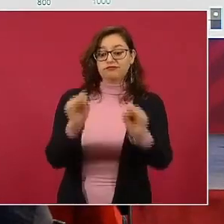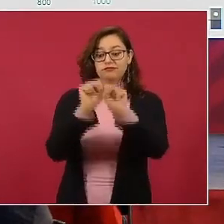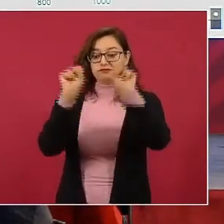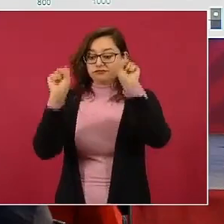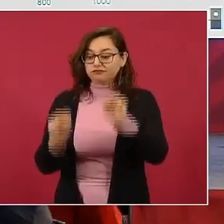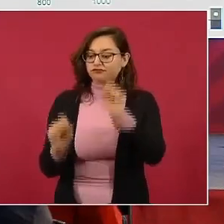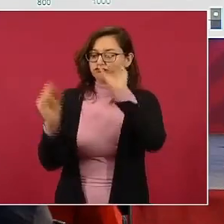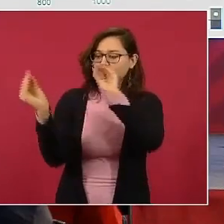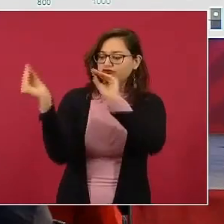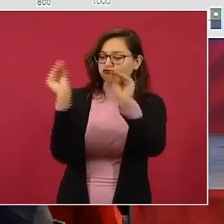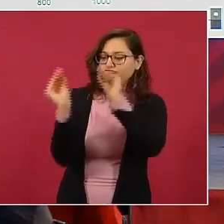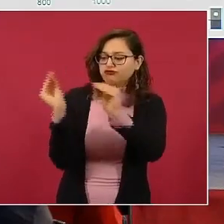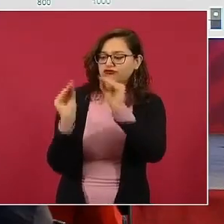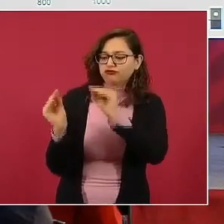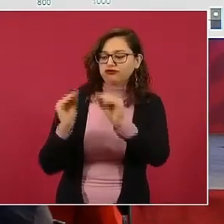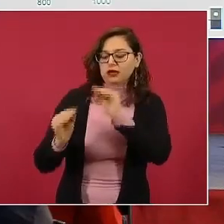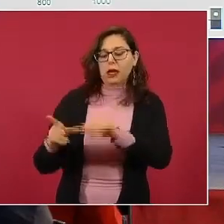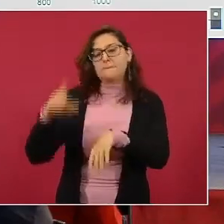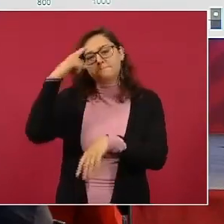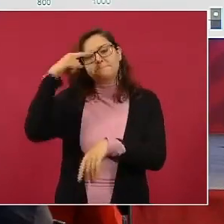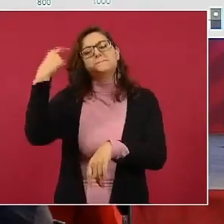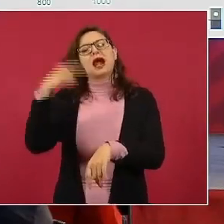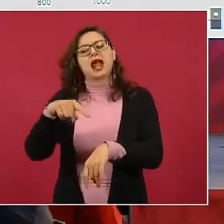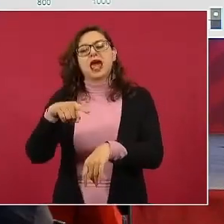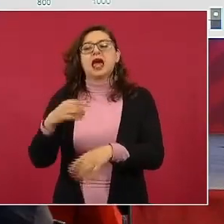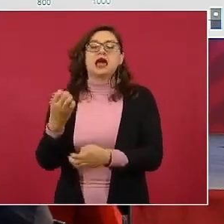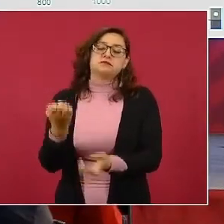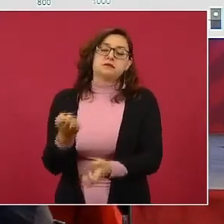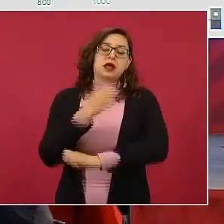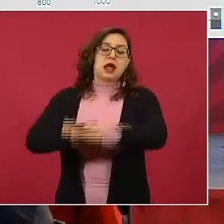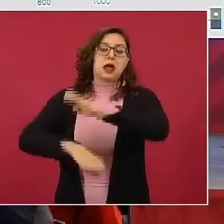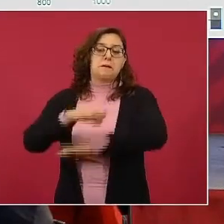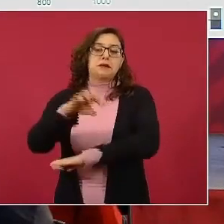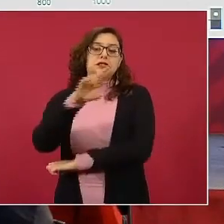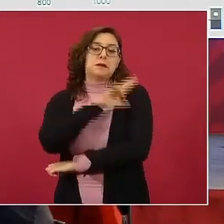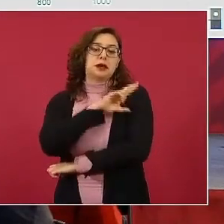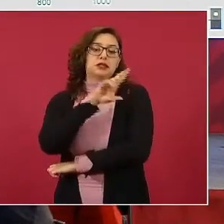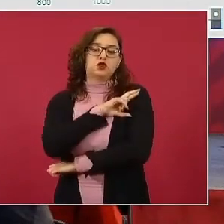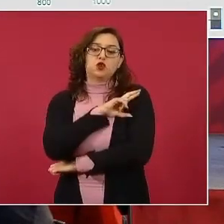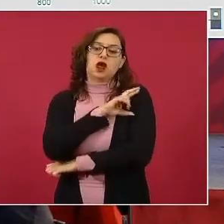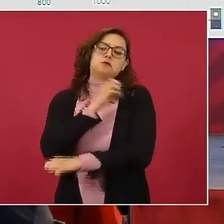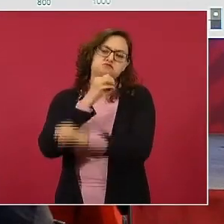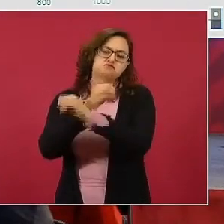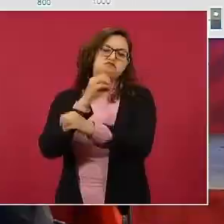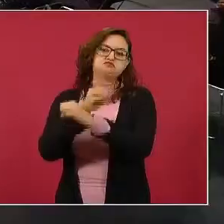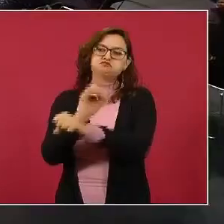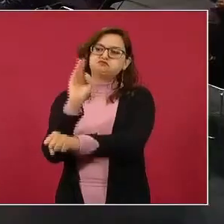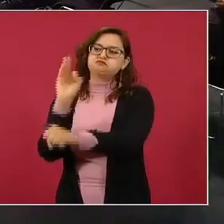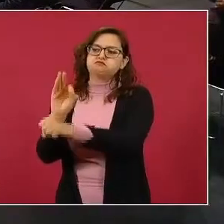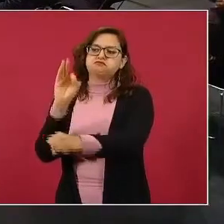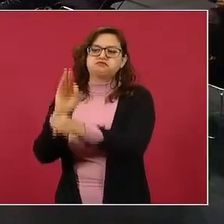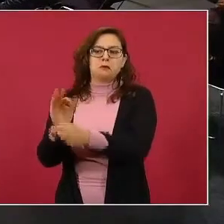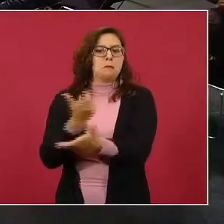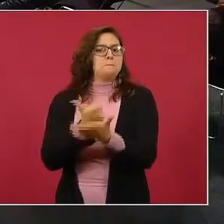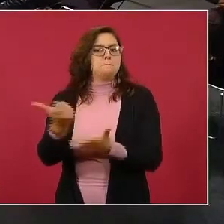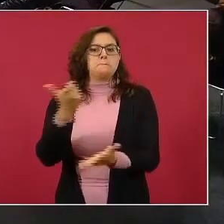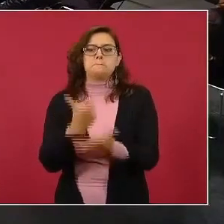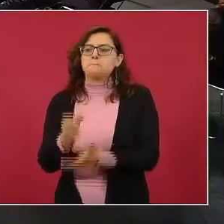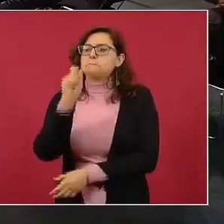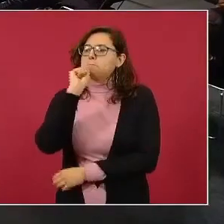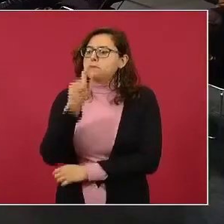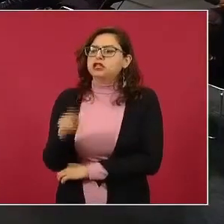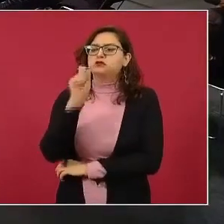inequitativo, donde empresas como el OXXO están o tienen una tarifa fija y los hogares tienen una tarifa